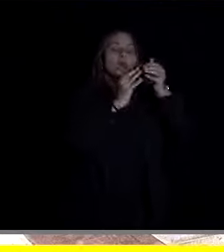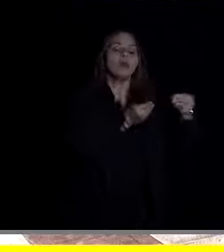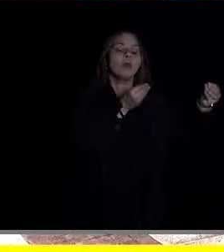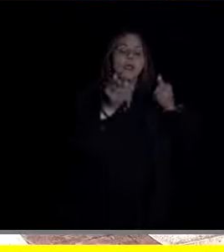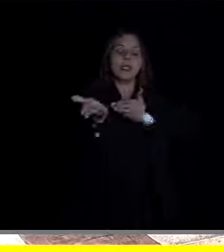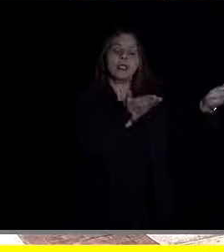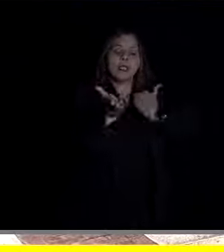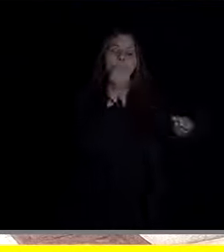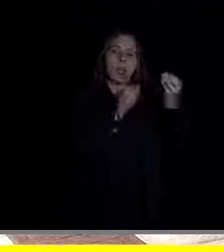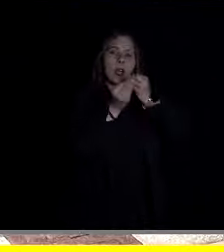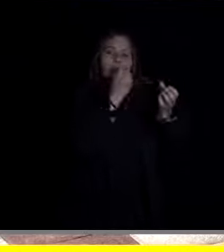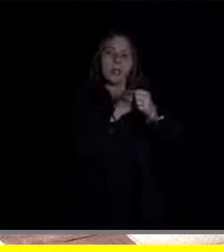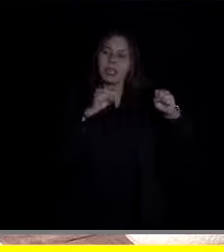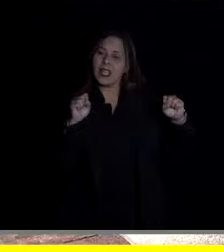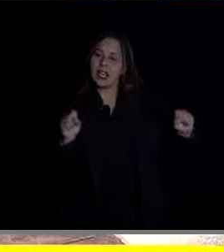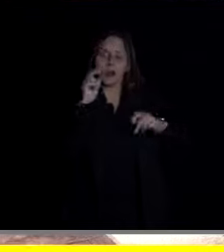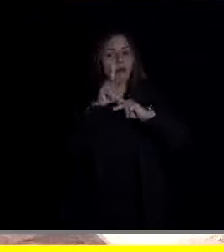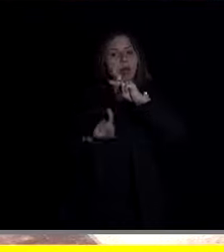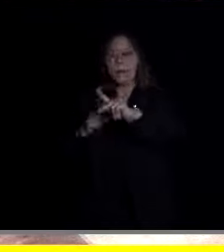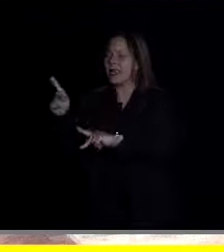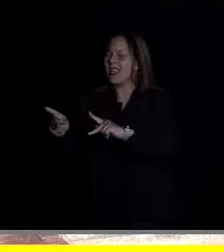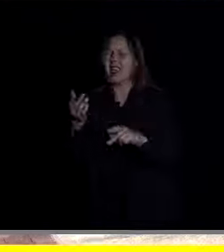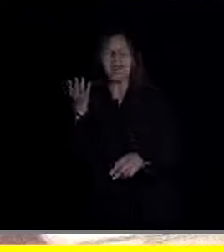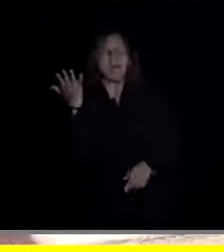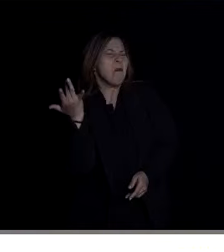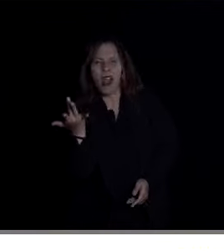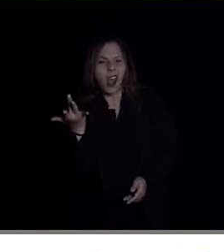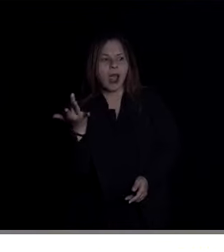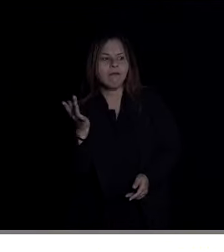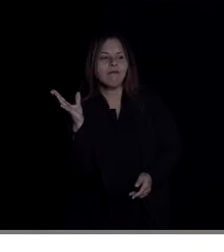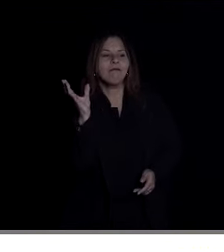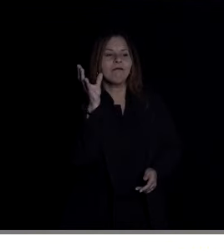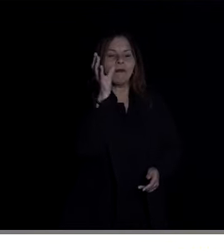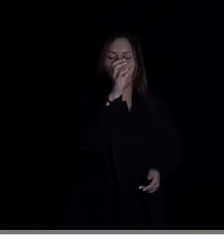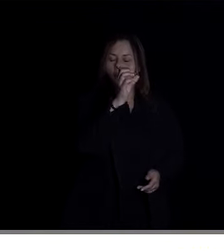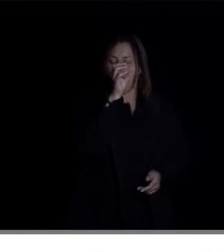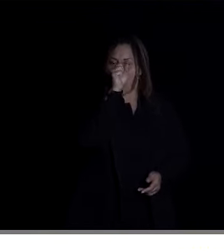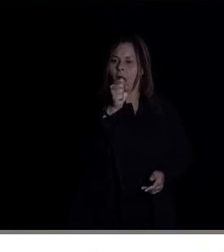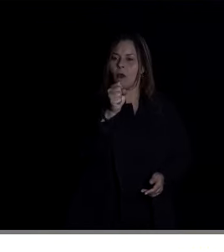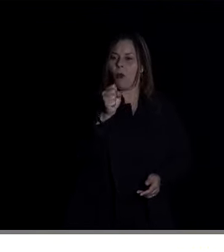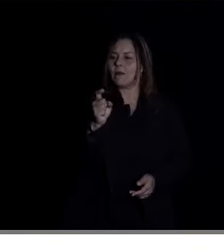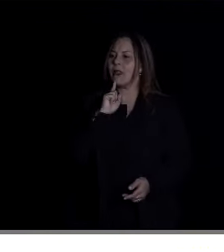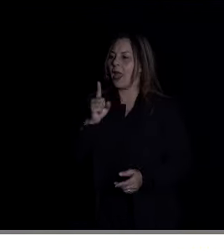suministro, salud y asistencia al ciudadano. ¿Y por qué? Pues Caguas es seguridad y futuro.